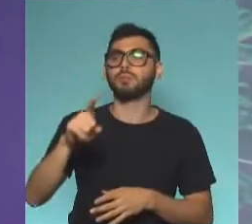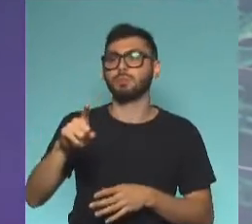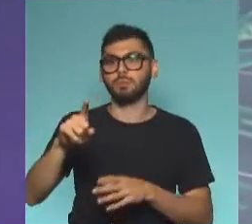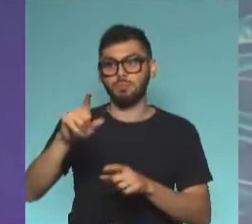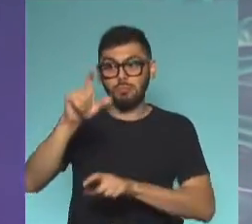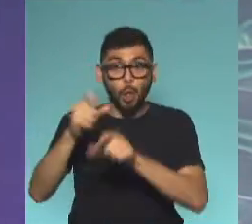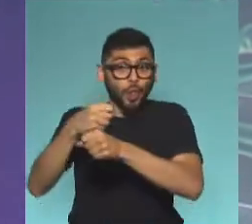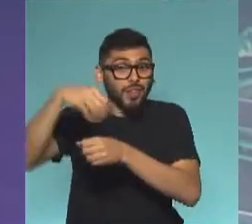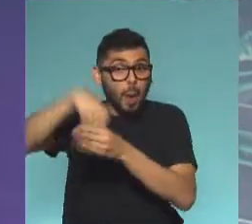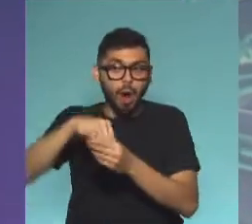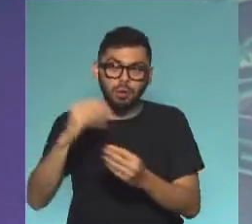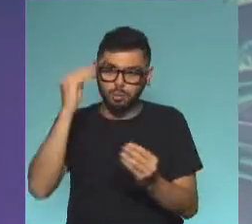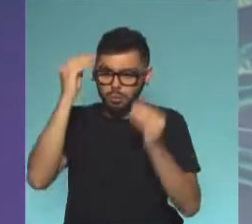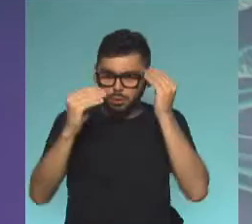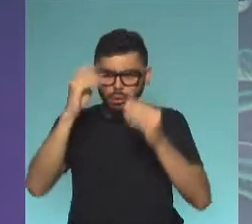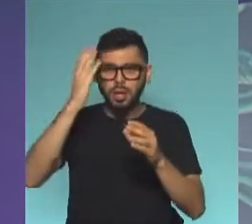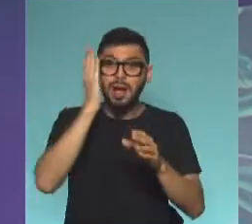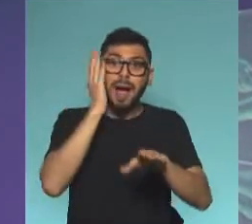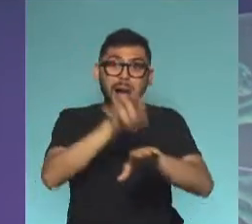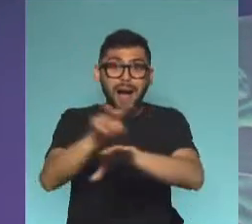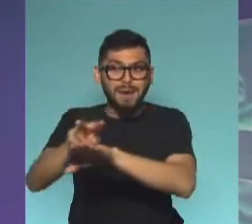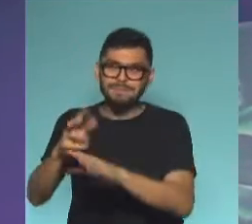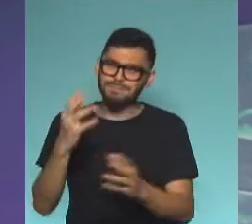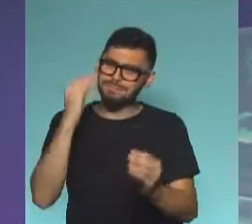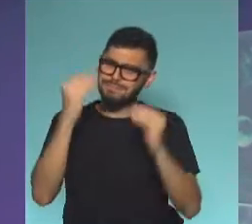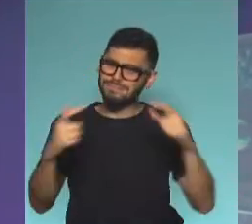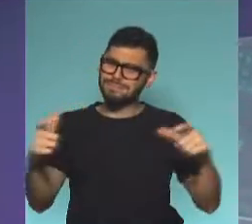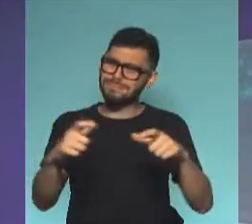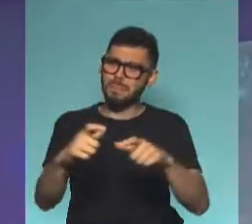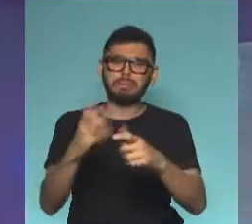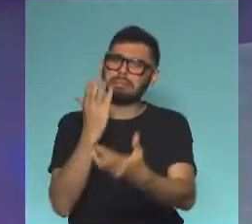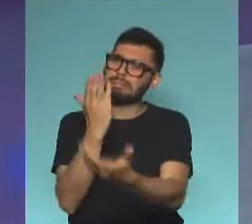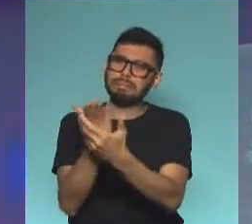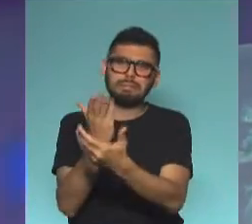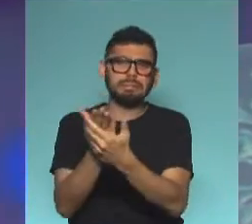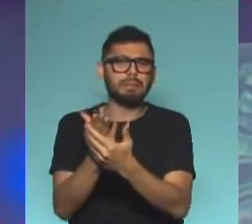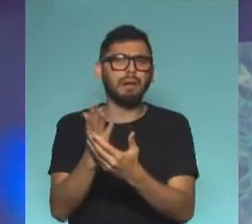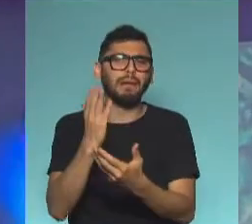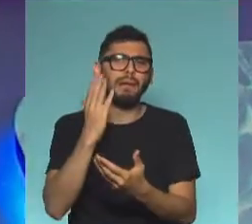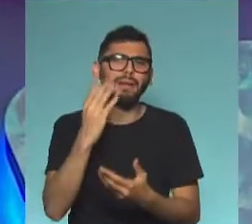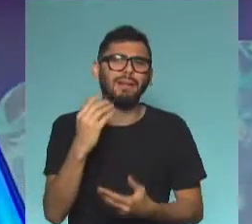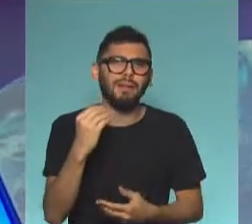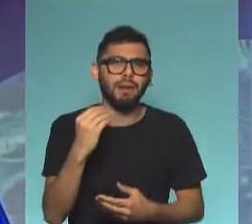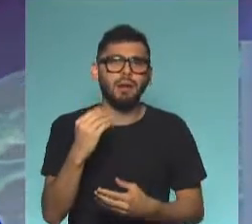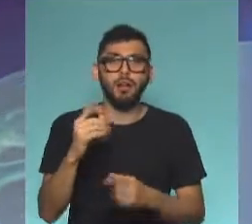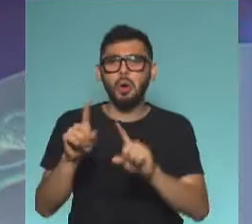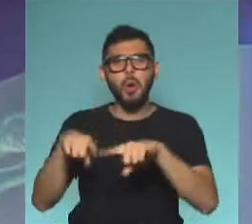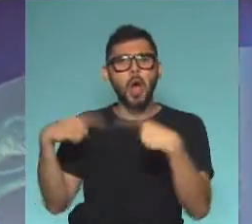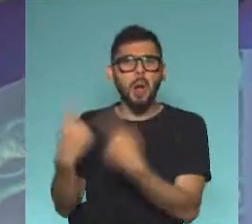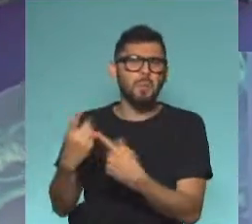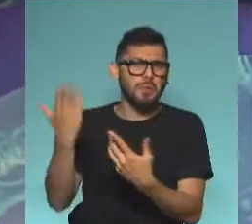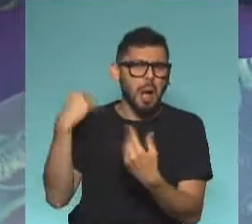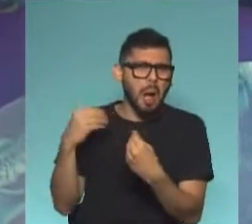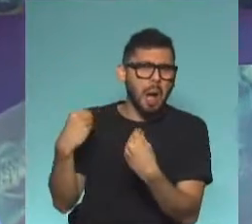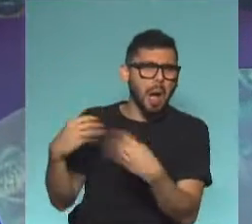preocupados por la falta de camas de terapia intensiva, piden reinstalar o piden volver a utilizar una vieja sala hoy